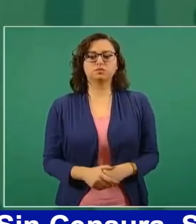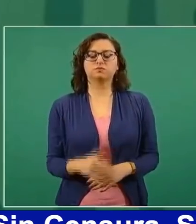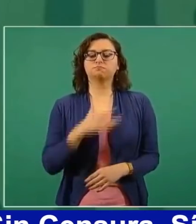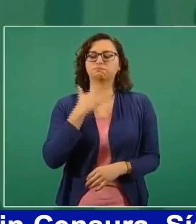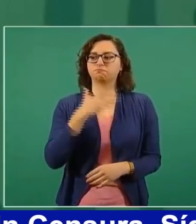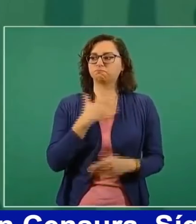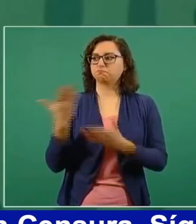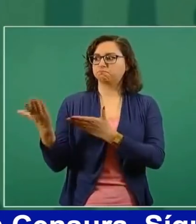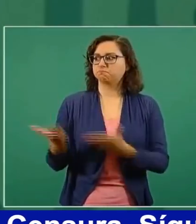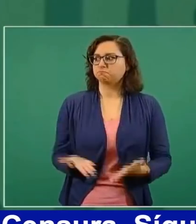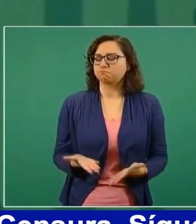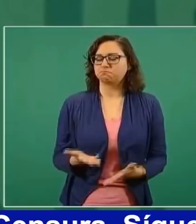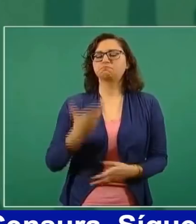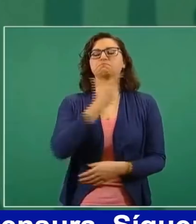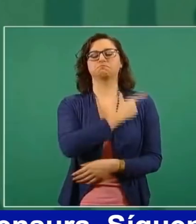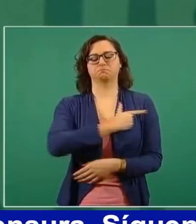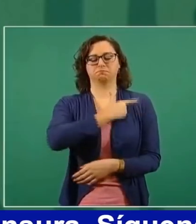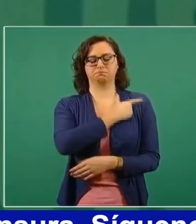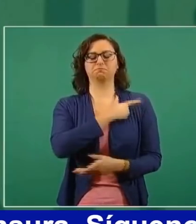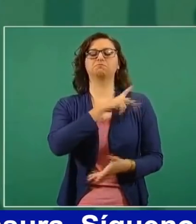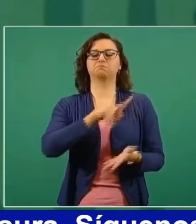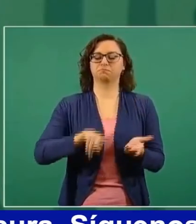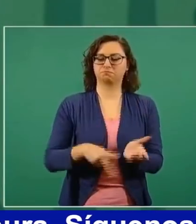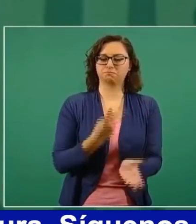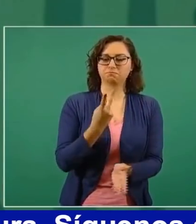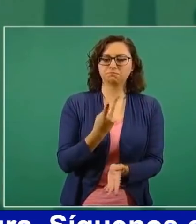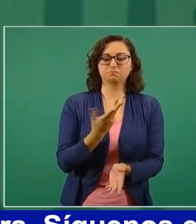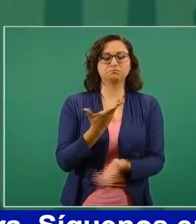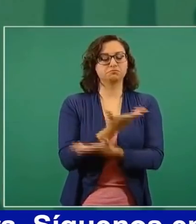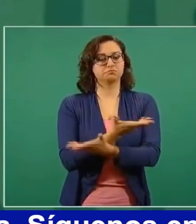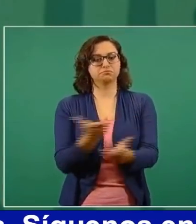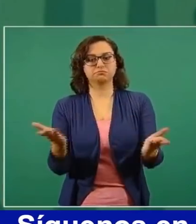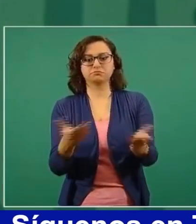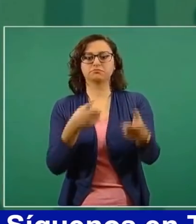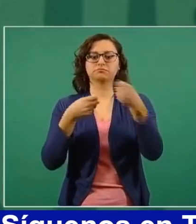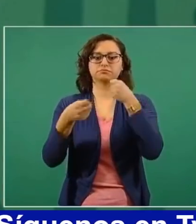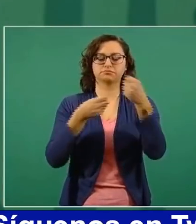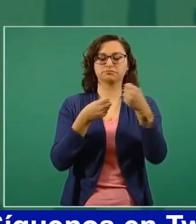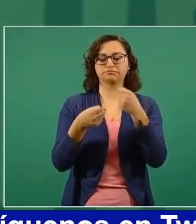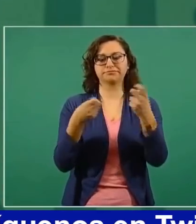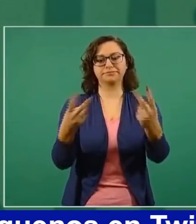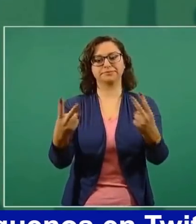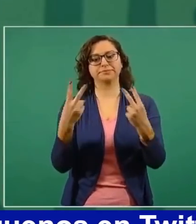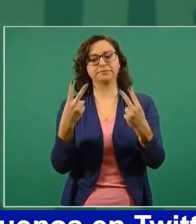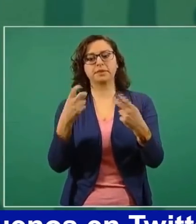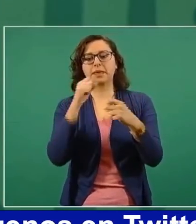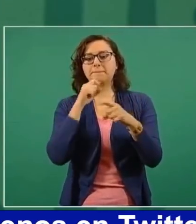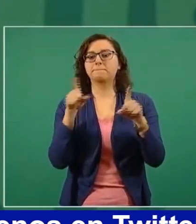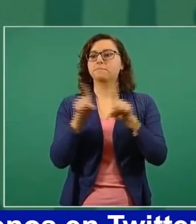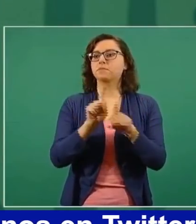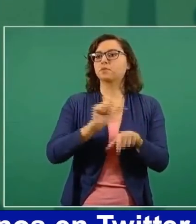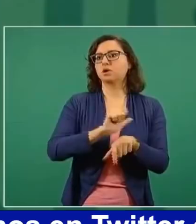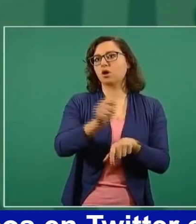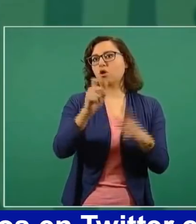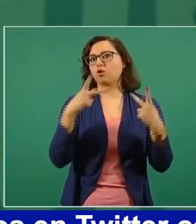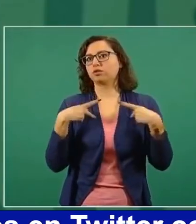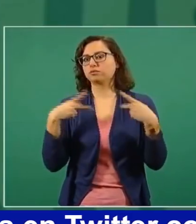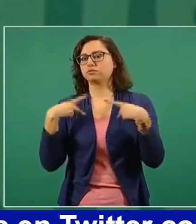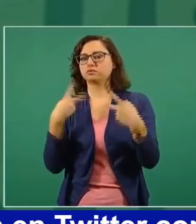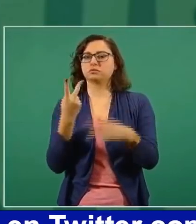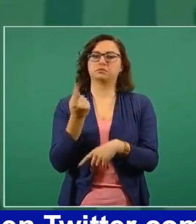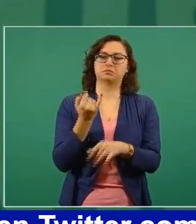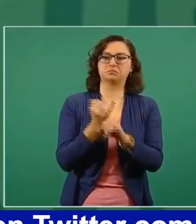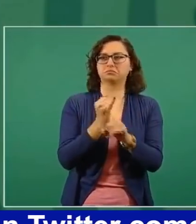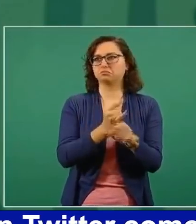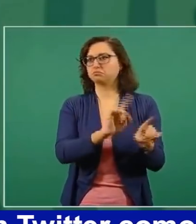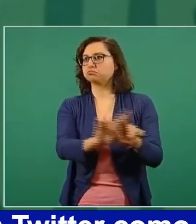aquí en presencia de los medios de comunicación y desde luego los que desde otros lugares nos están siguiendo.